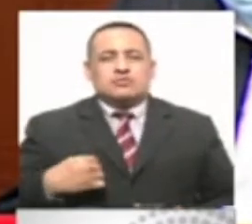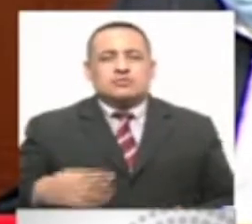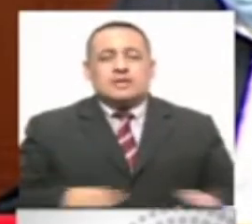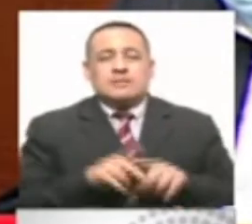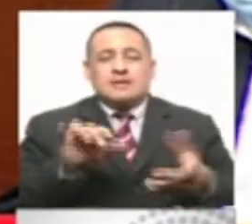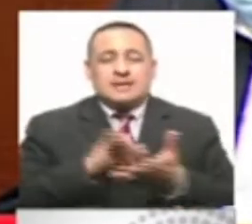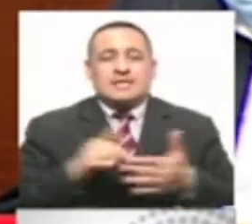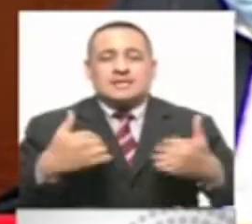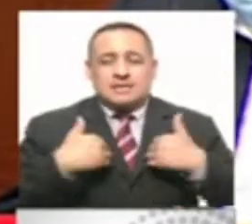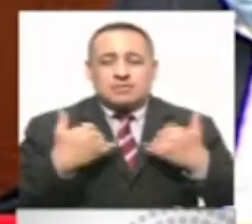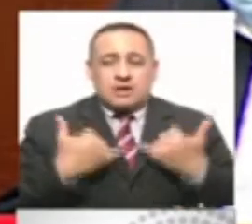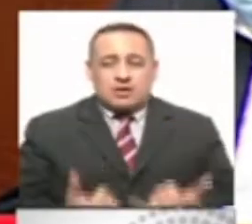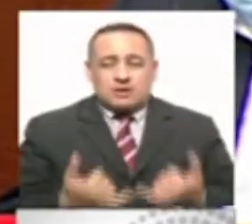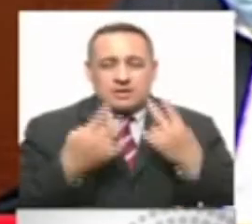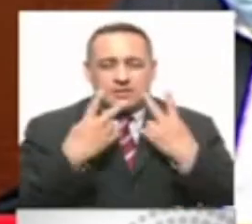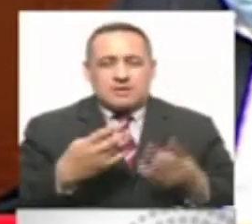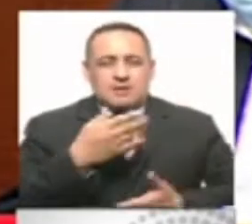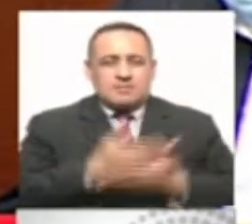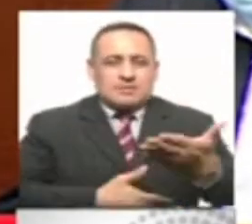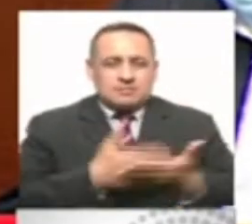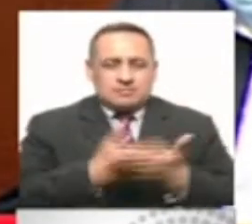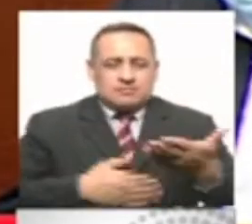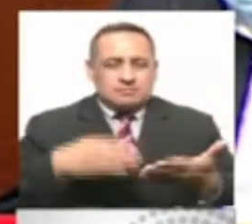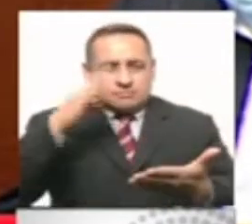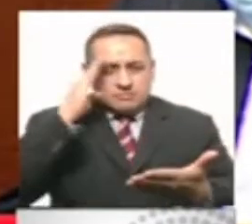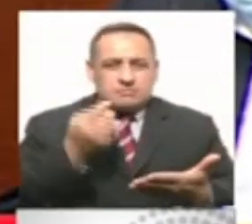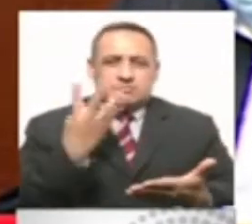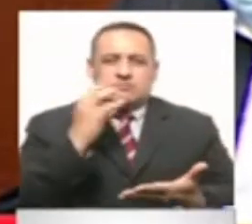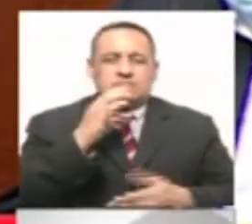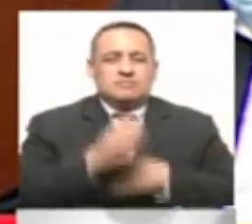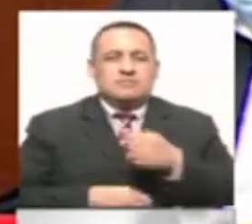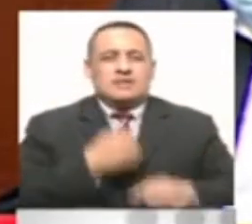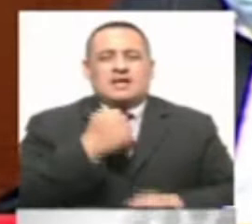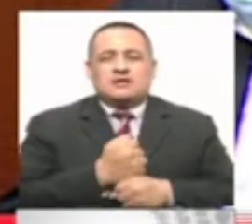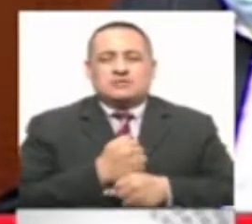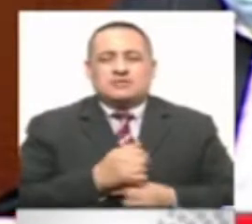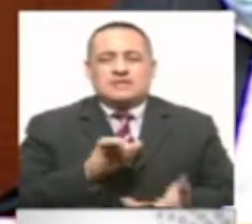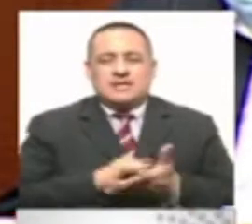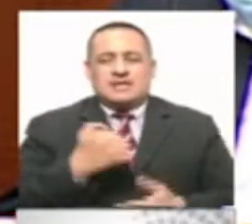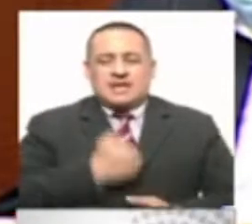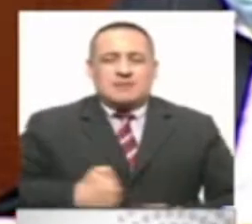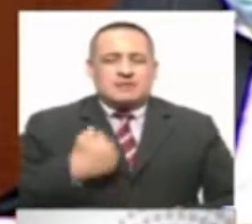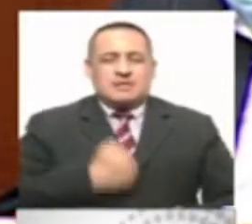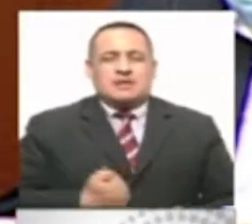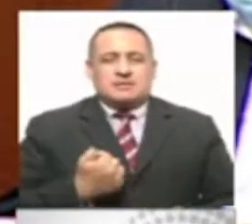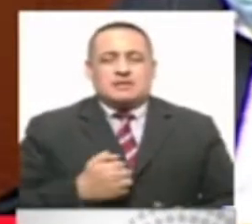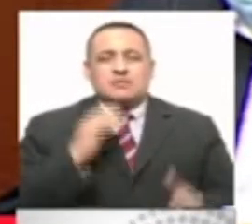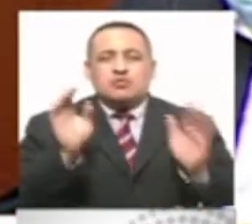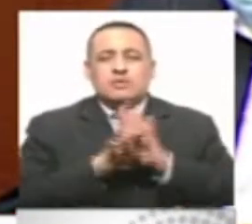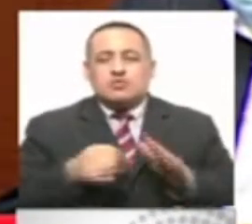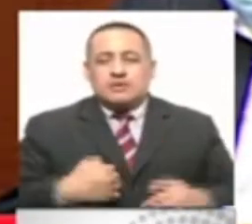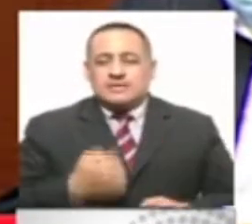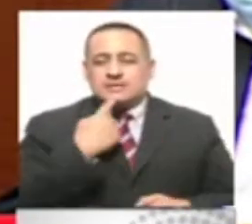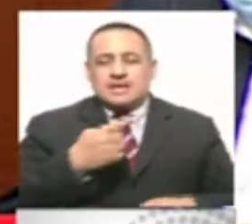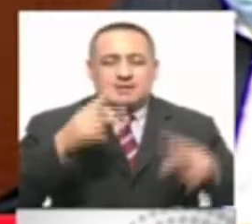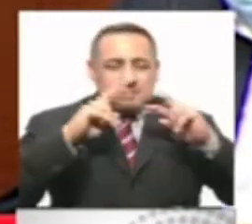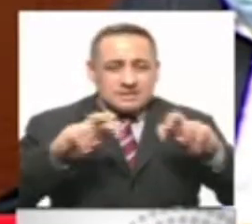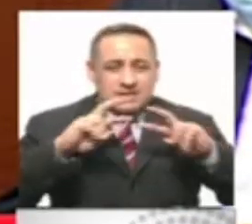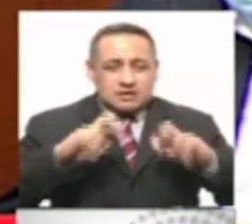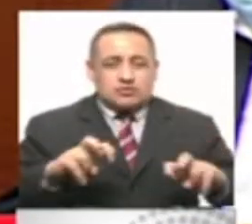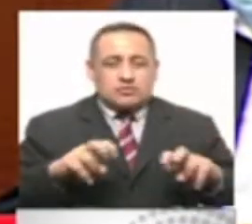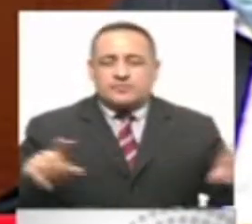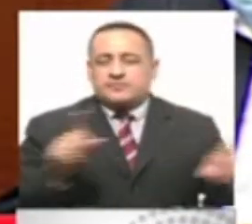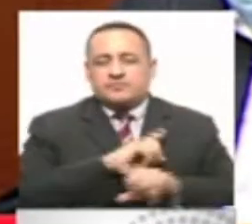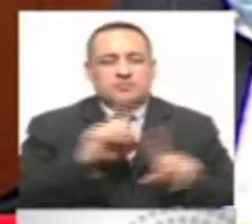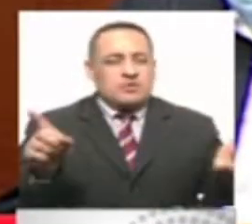que tenemos aquí atestados policial de 40 años que lamentablemente... Esta investigación